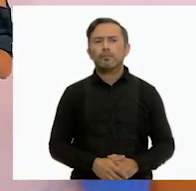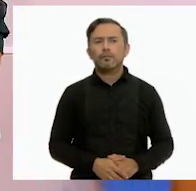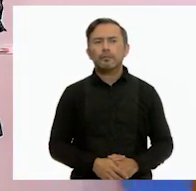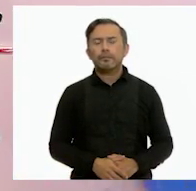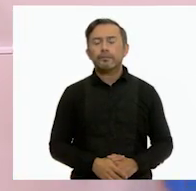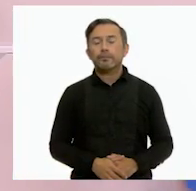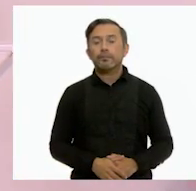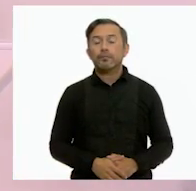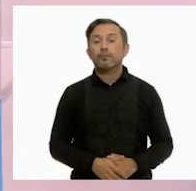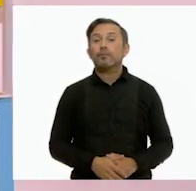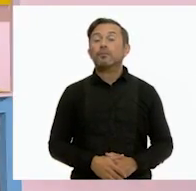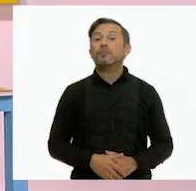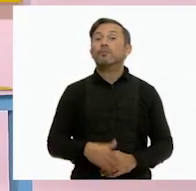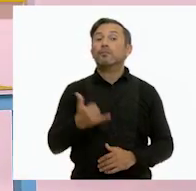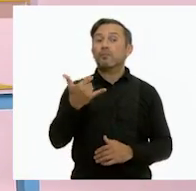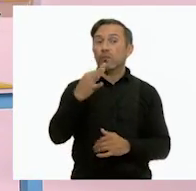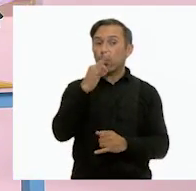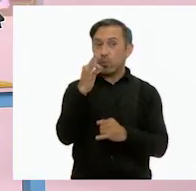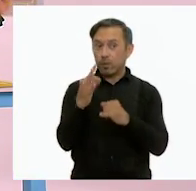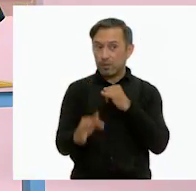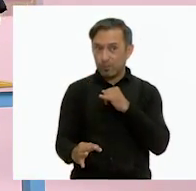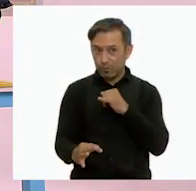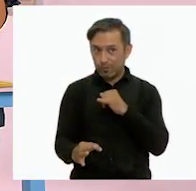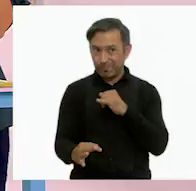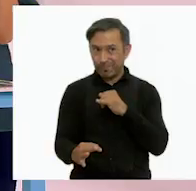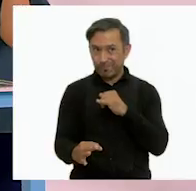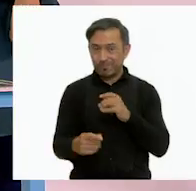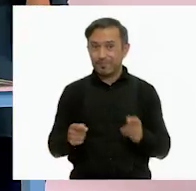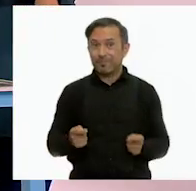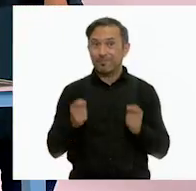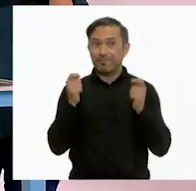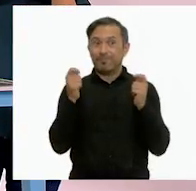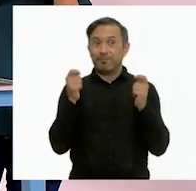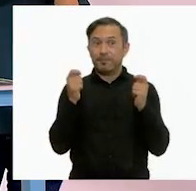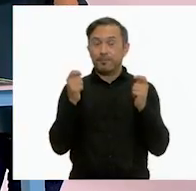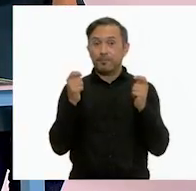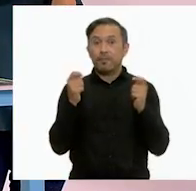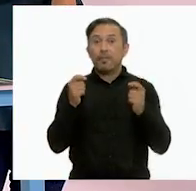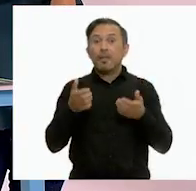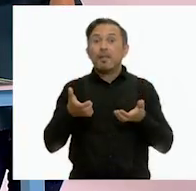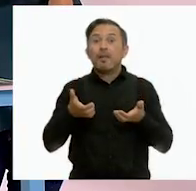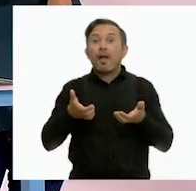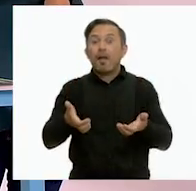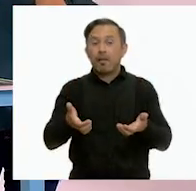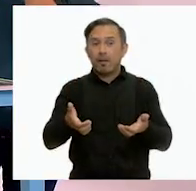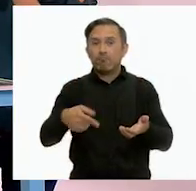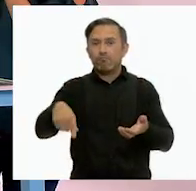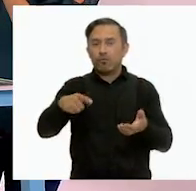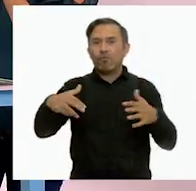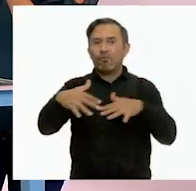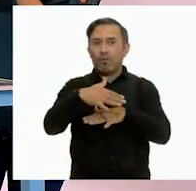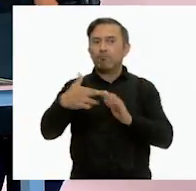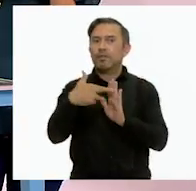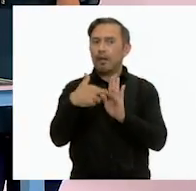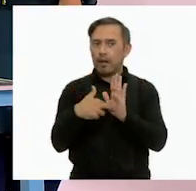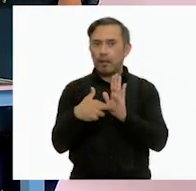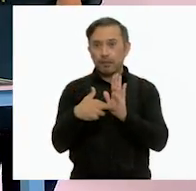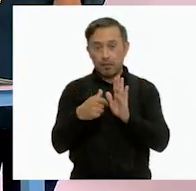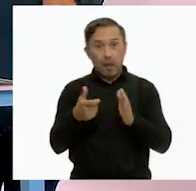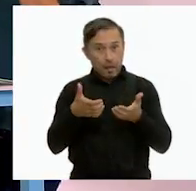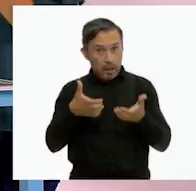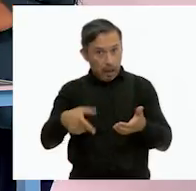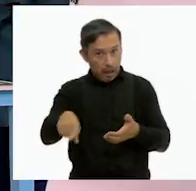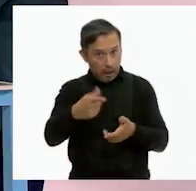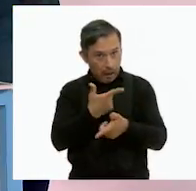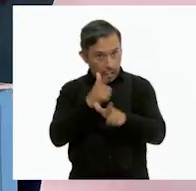Y por último tenemos reglas en la calle. Porque también hay reglas en la